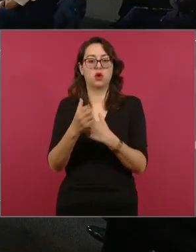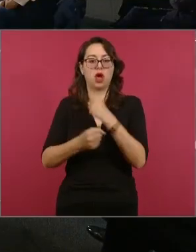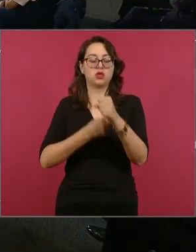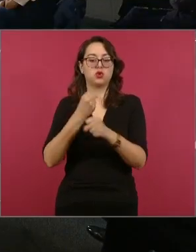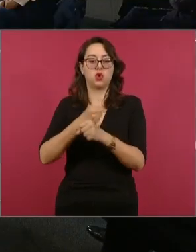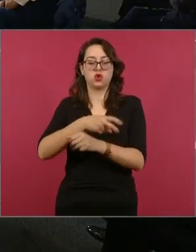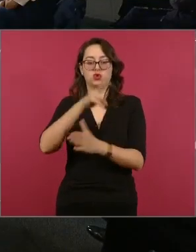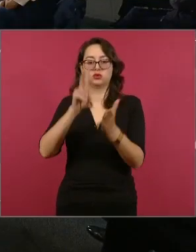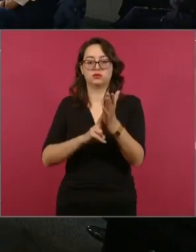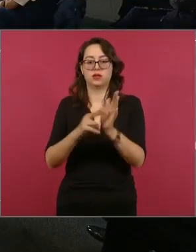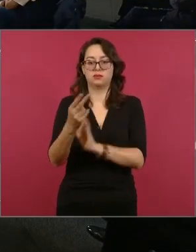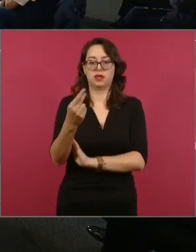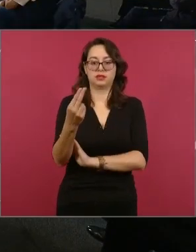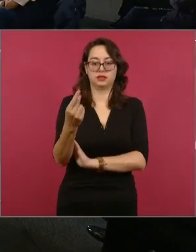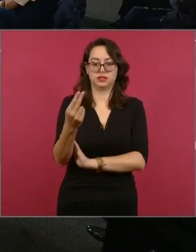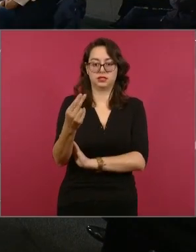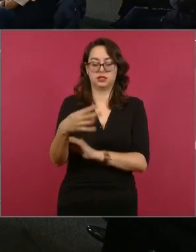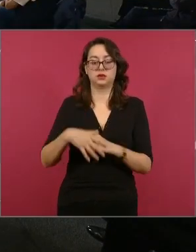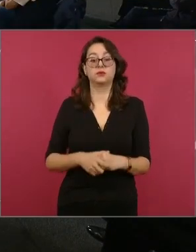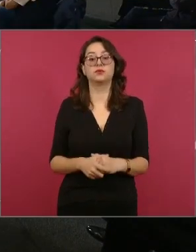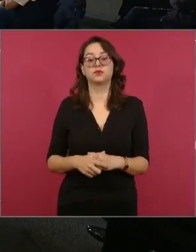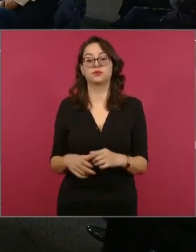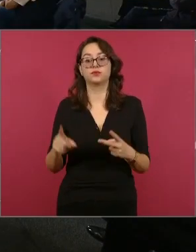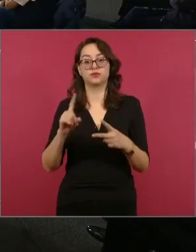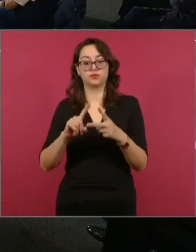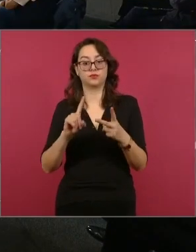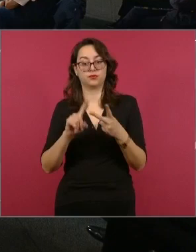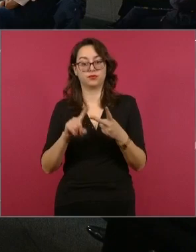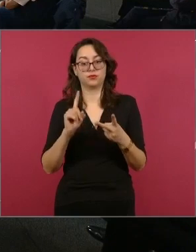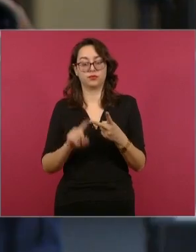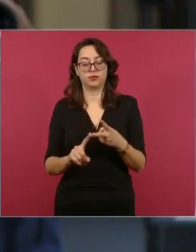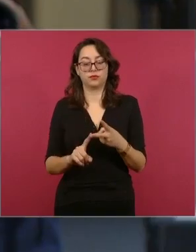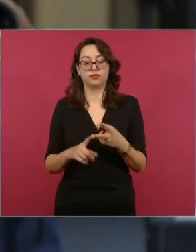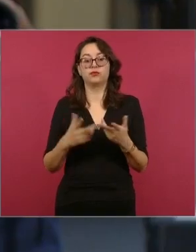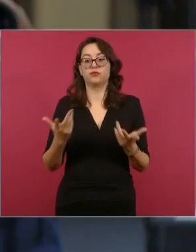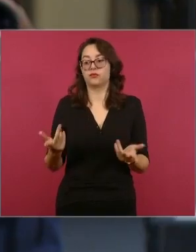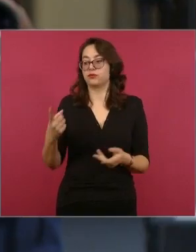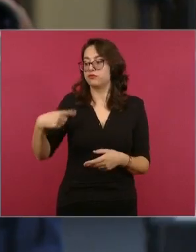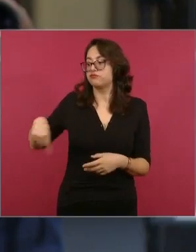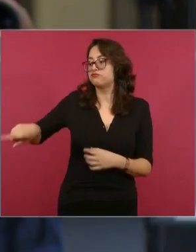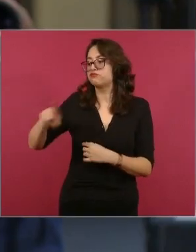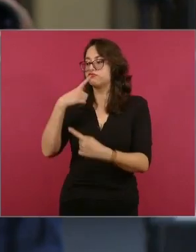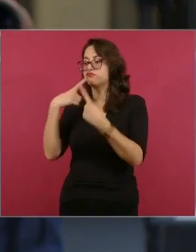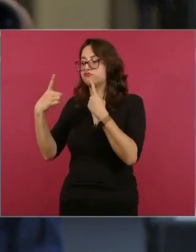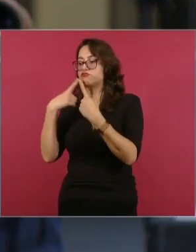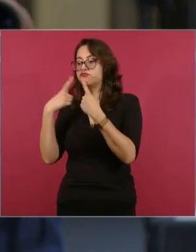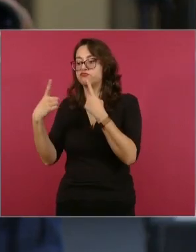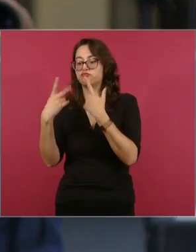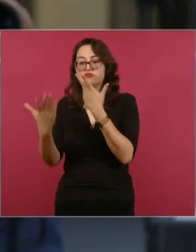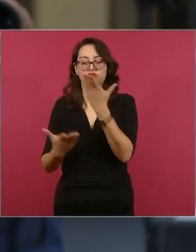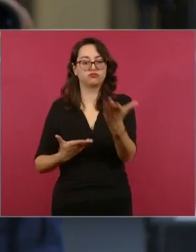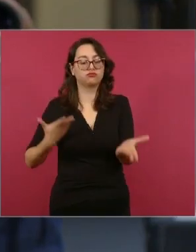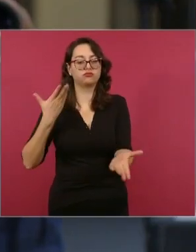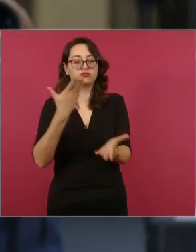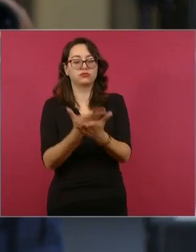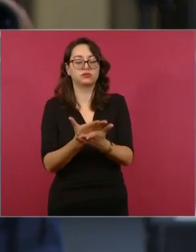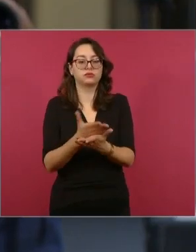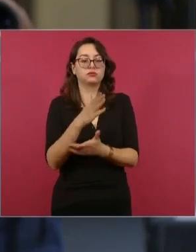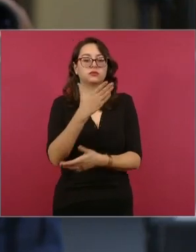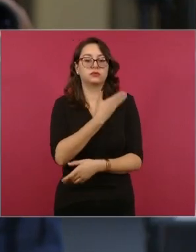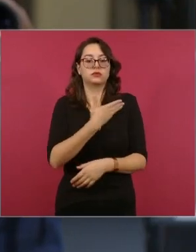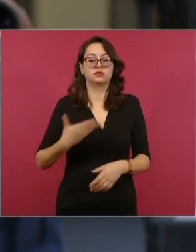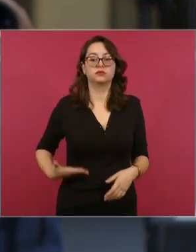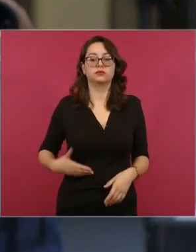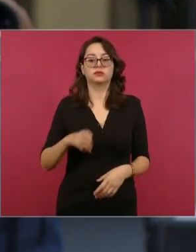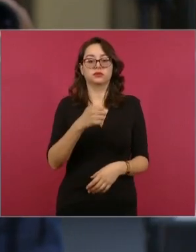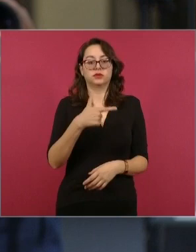Por último, queremos proponerle una decisión de la última reunión de la Red Continental al presidente Andrés Manuel López Obrador,